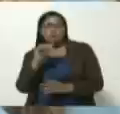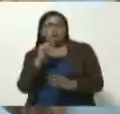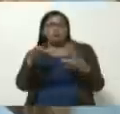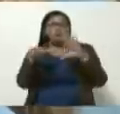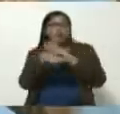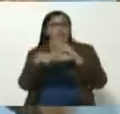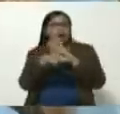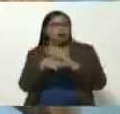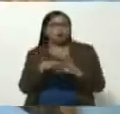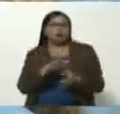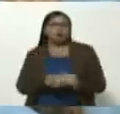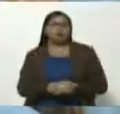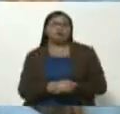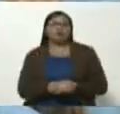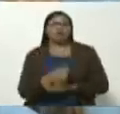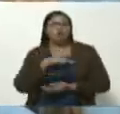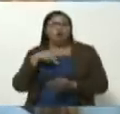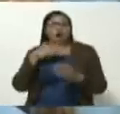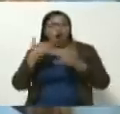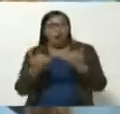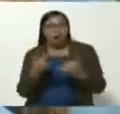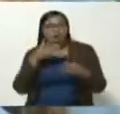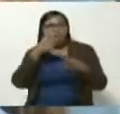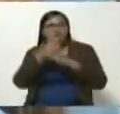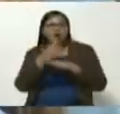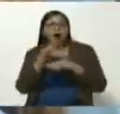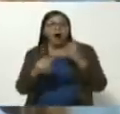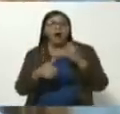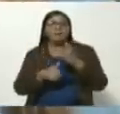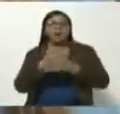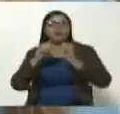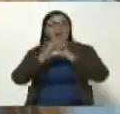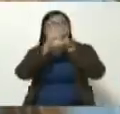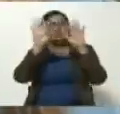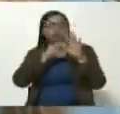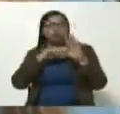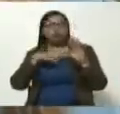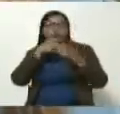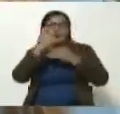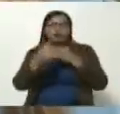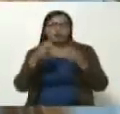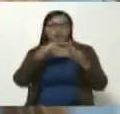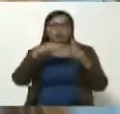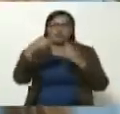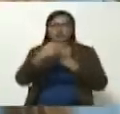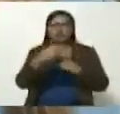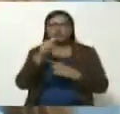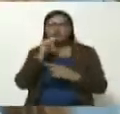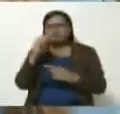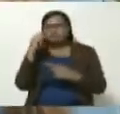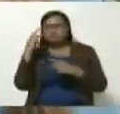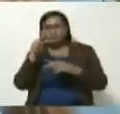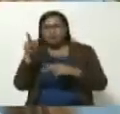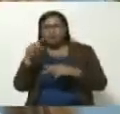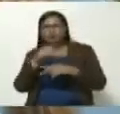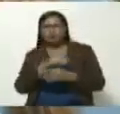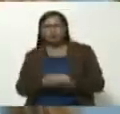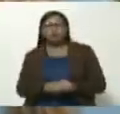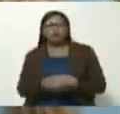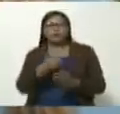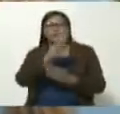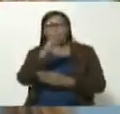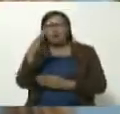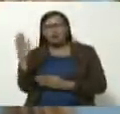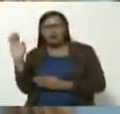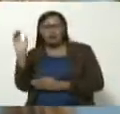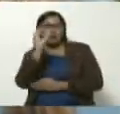martes. Es así, Boris, y mencionábamos más temprano, bueno, iniciando este programa 360 para quienes nos ven a esta hora, estamos desde Barranquilla, Colombia,